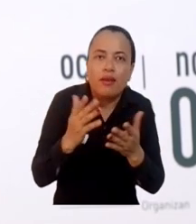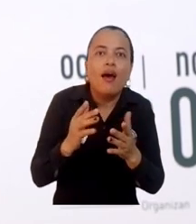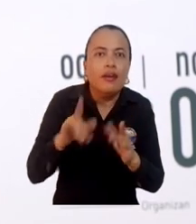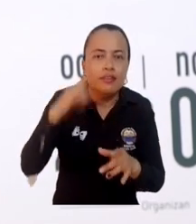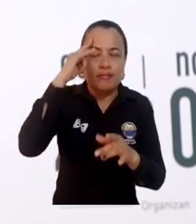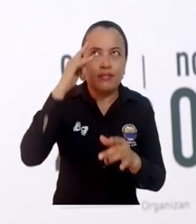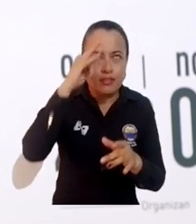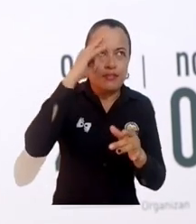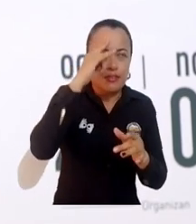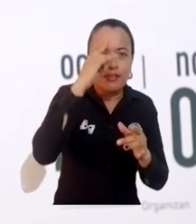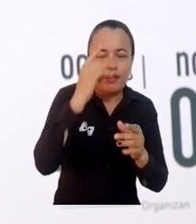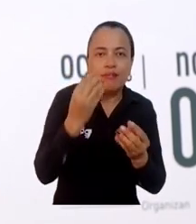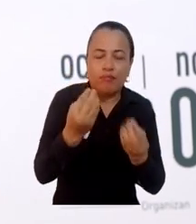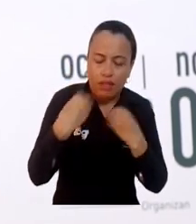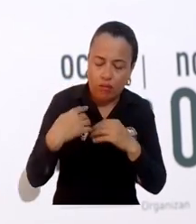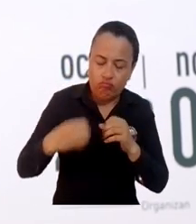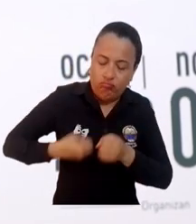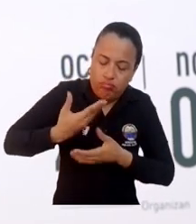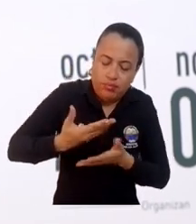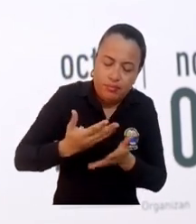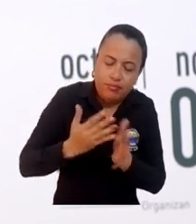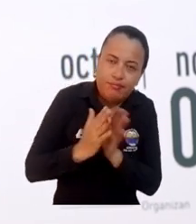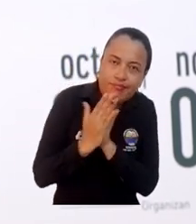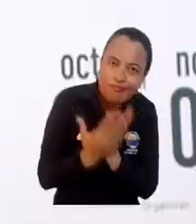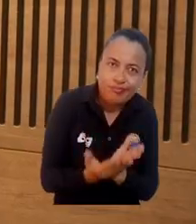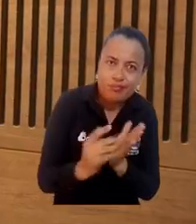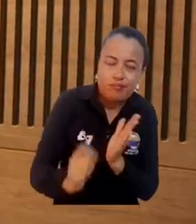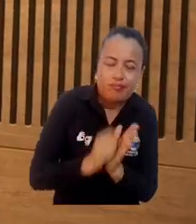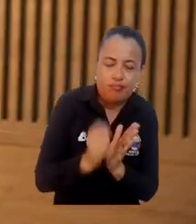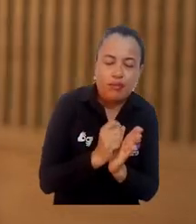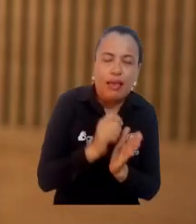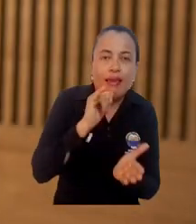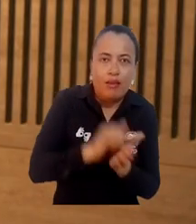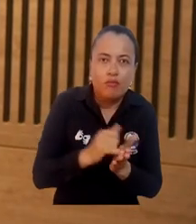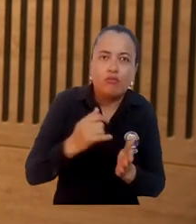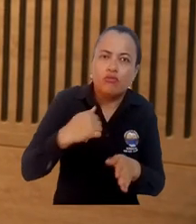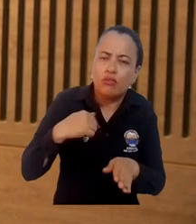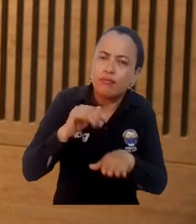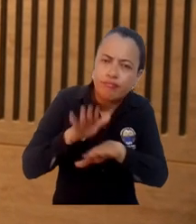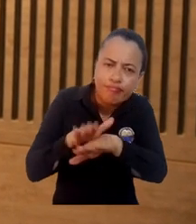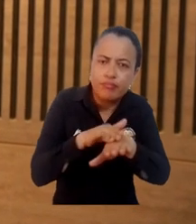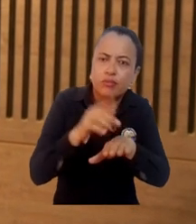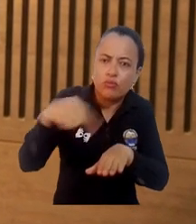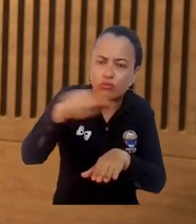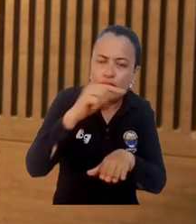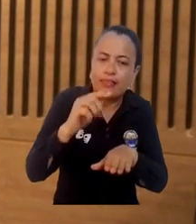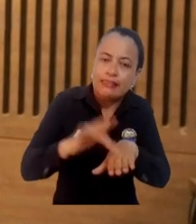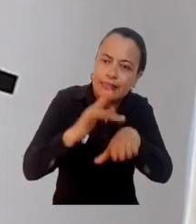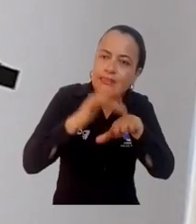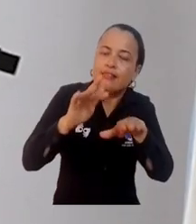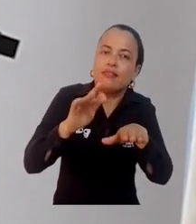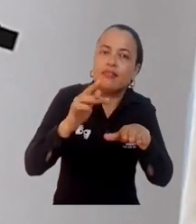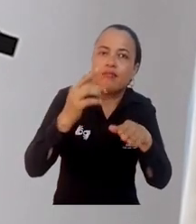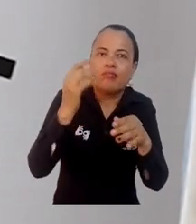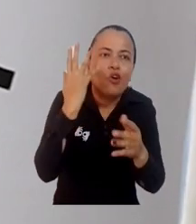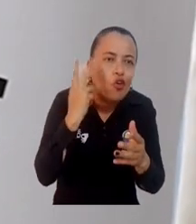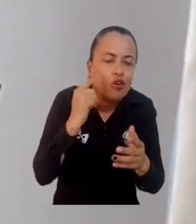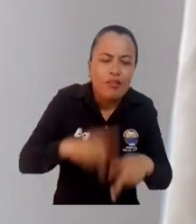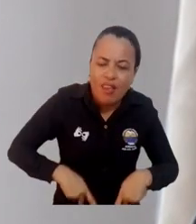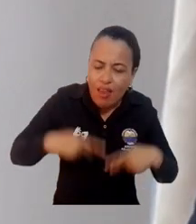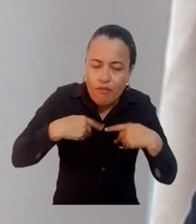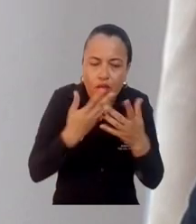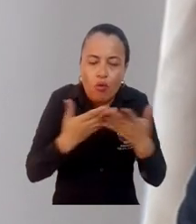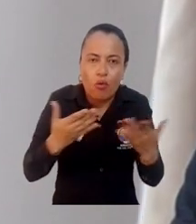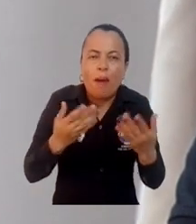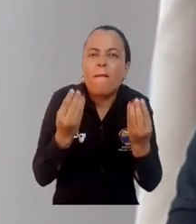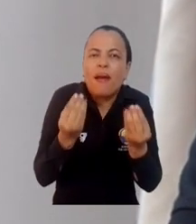la motivación primaria que hago con ellos es llevarlos a la reflexión, a la introspección, a que piensen en su vida misma. El objetivo